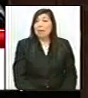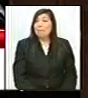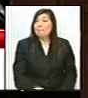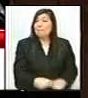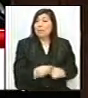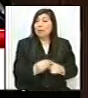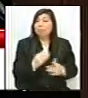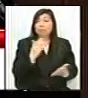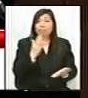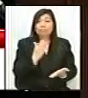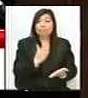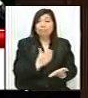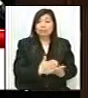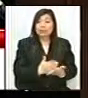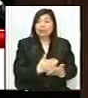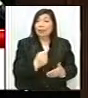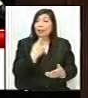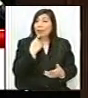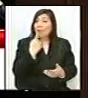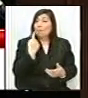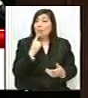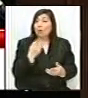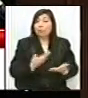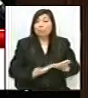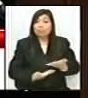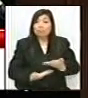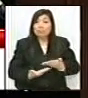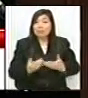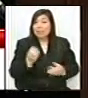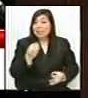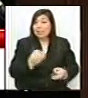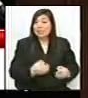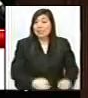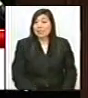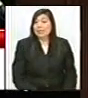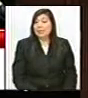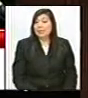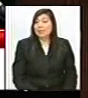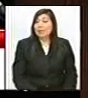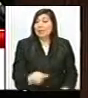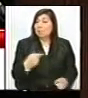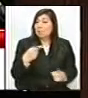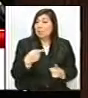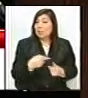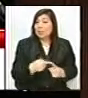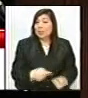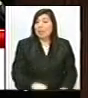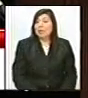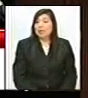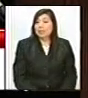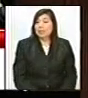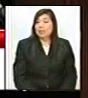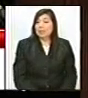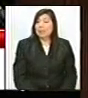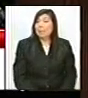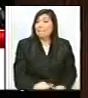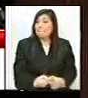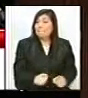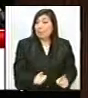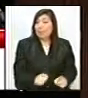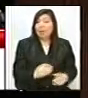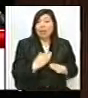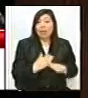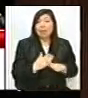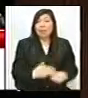principio de imparcialidad, se dice, por haber negociado una sentencia de violación. Sin embargo, la